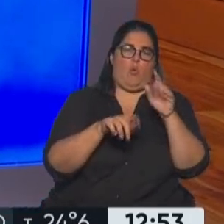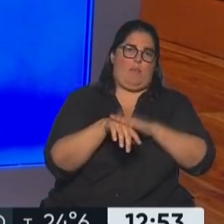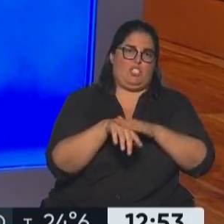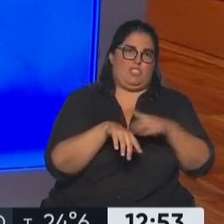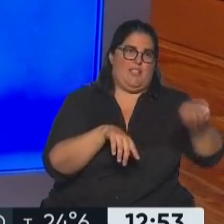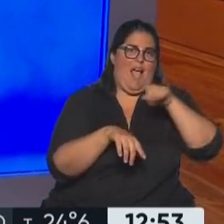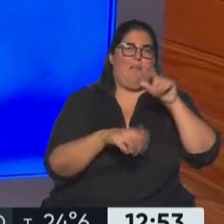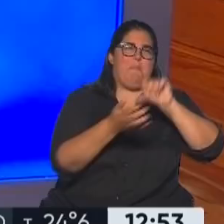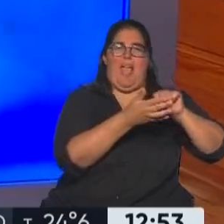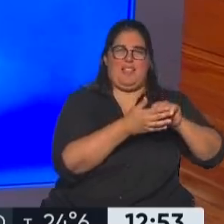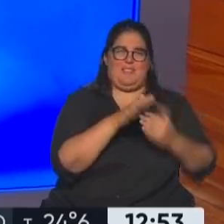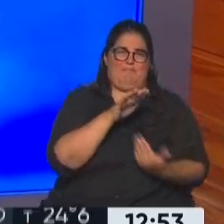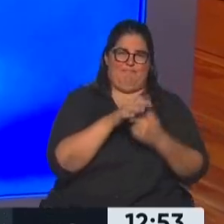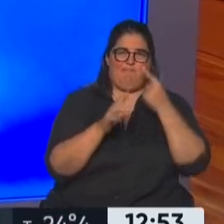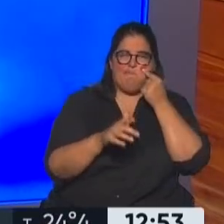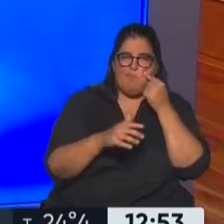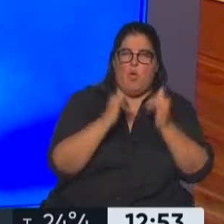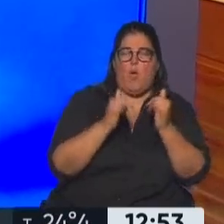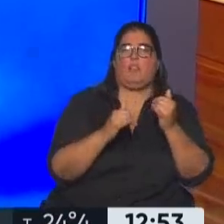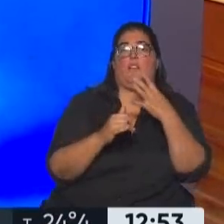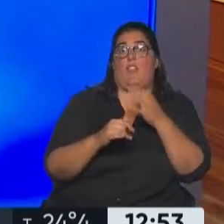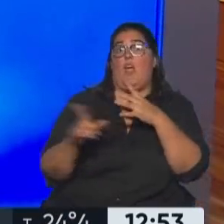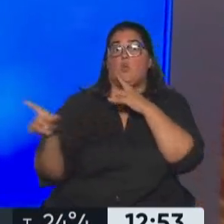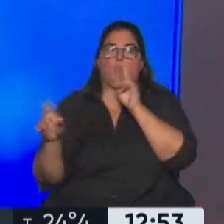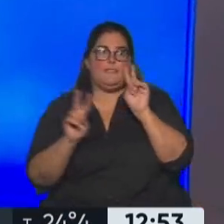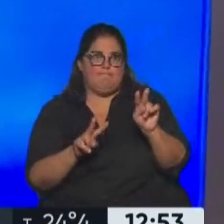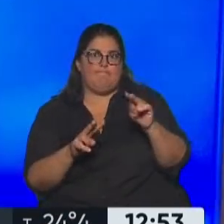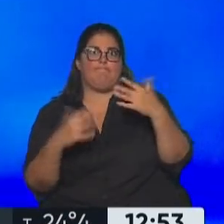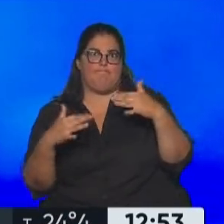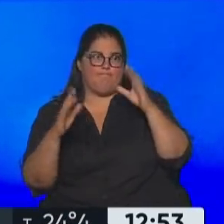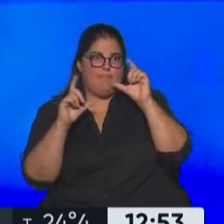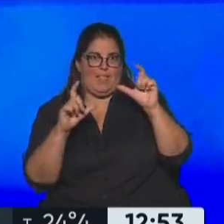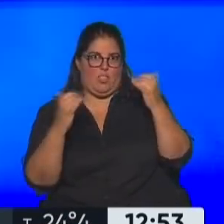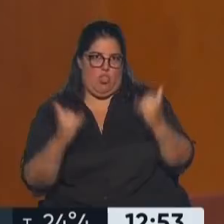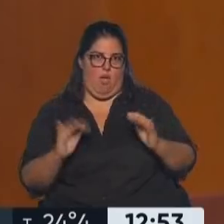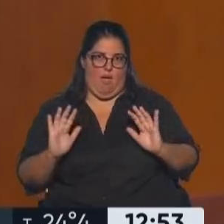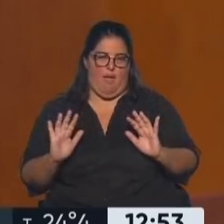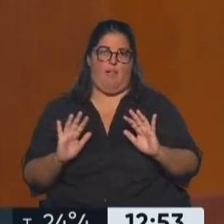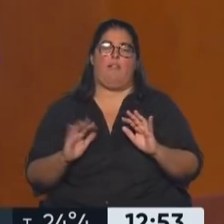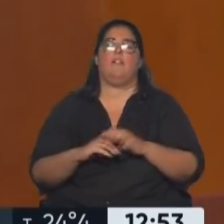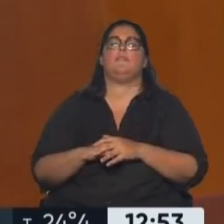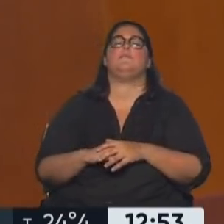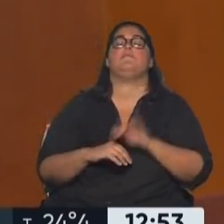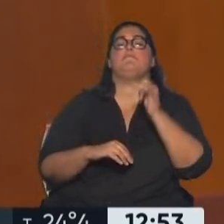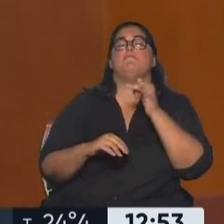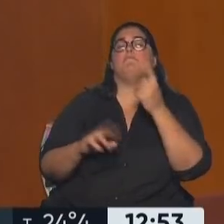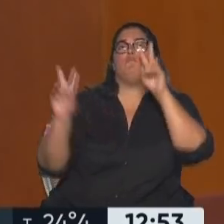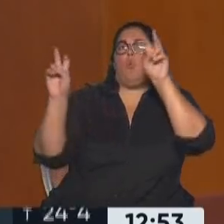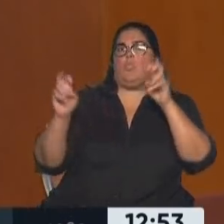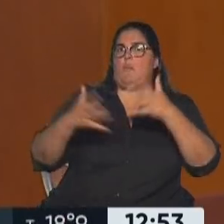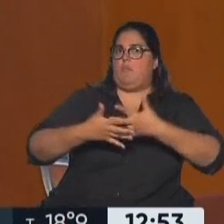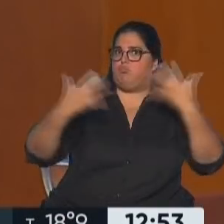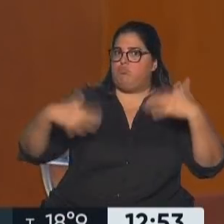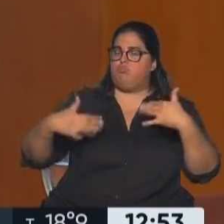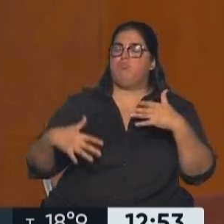de diferentes países, lógicamente no pasan inadvertida para Rusia, ¿no? No, en absoluto. Para nada. Y otro de los grandes temas, Pablo, que tuvo que ver